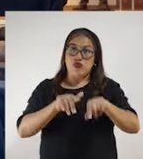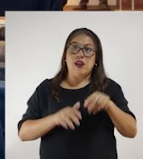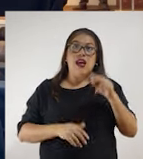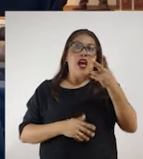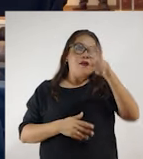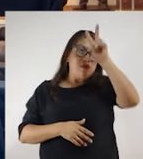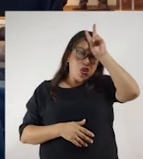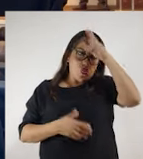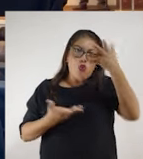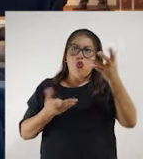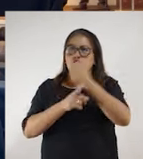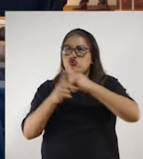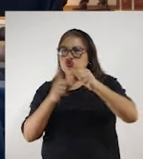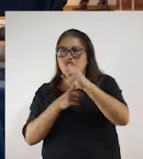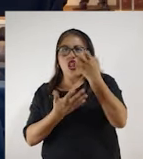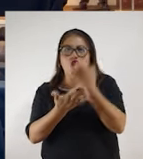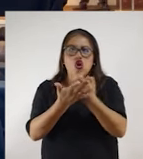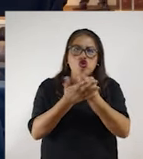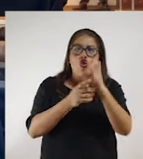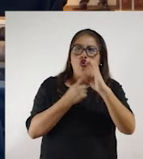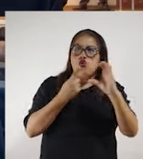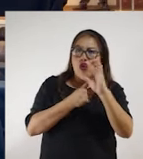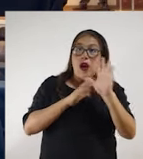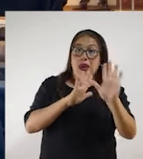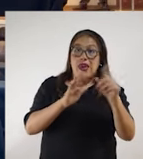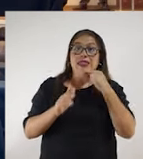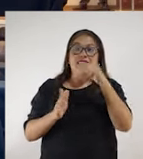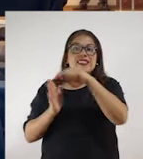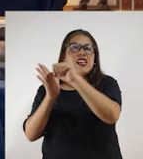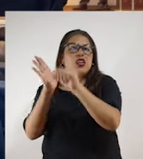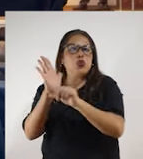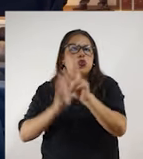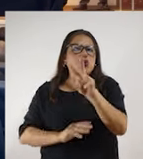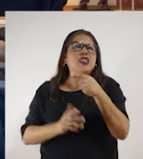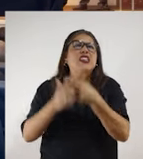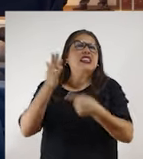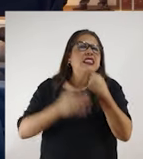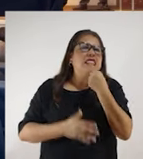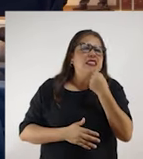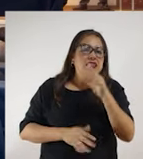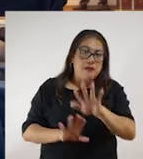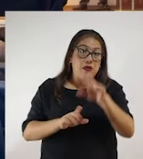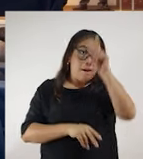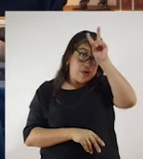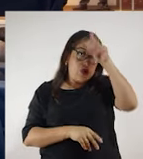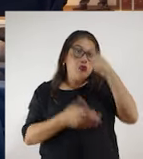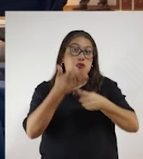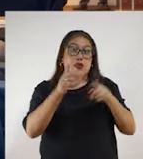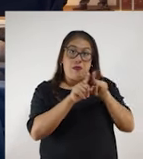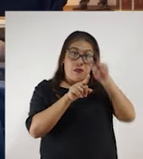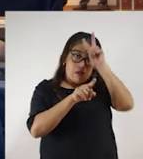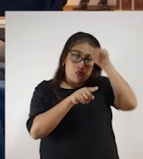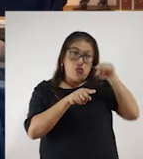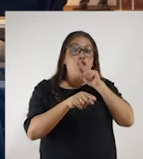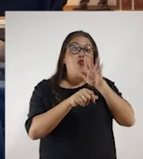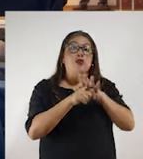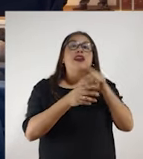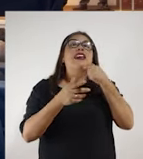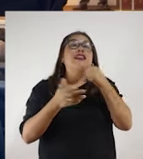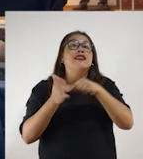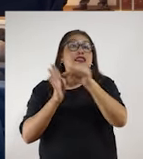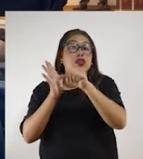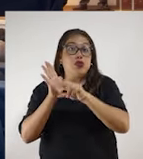de los Derechos Económicos, Sociales, Culturales, en el artículo 2, miren ustedes lo que el Perú también se compromete, el artículo